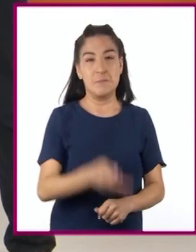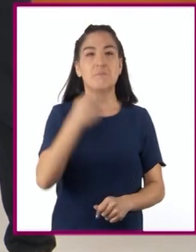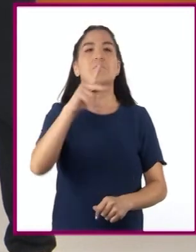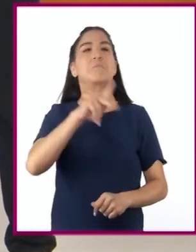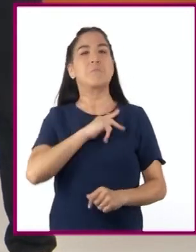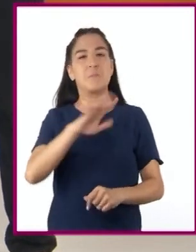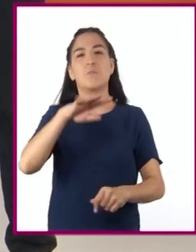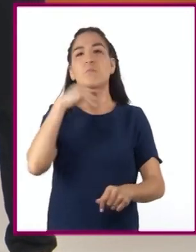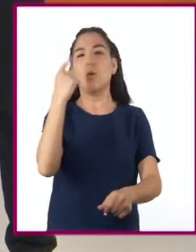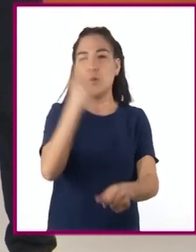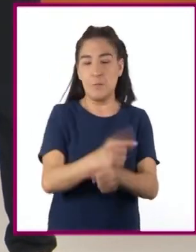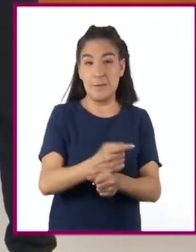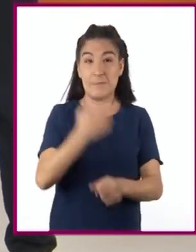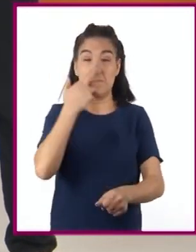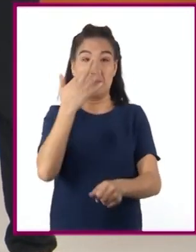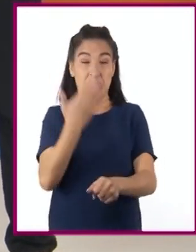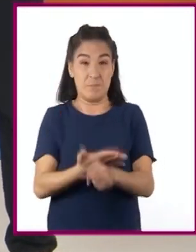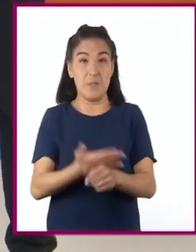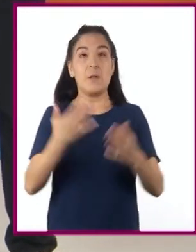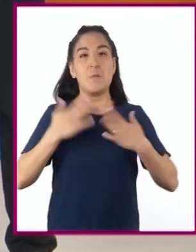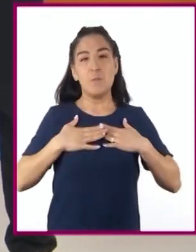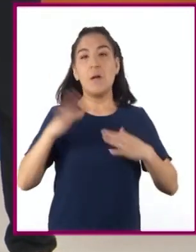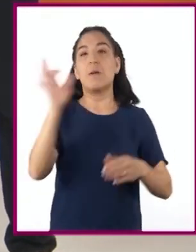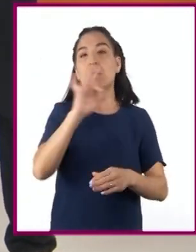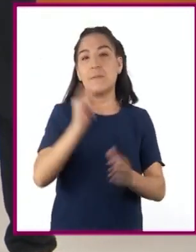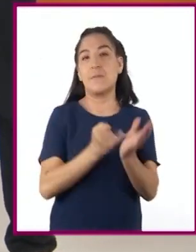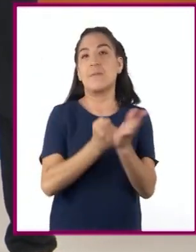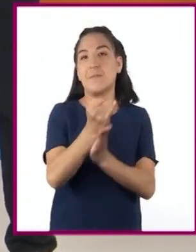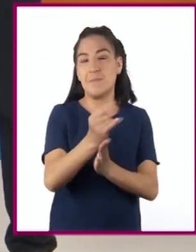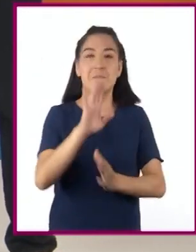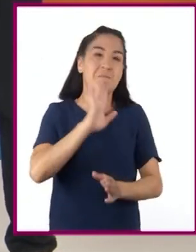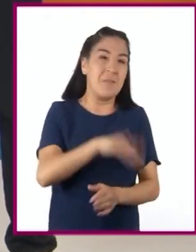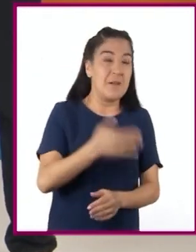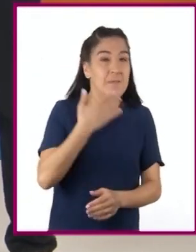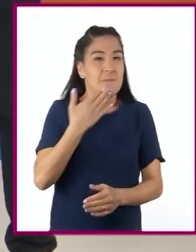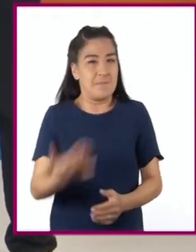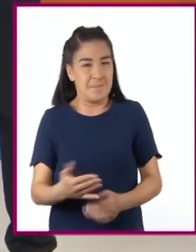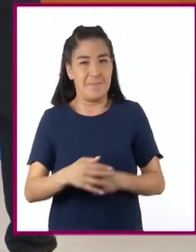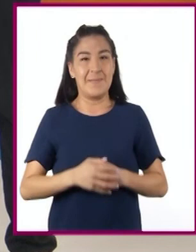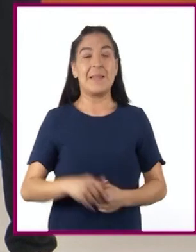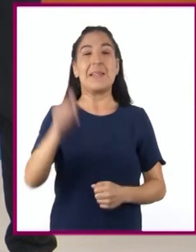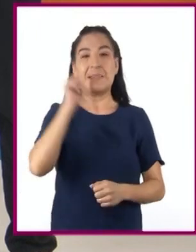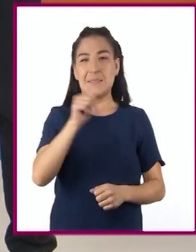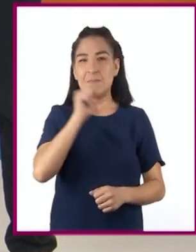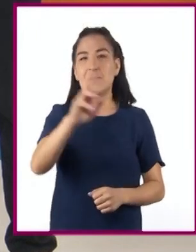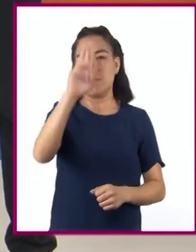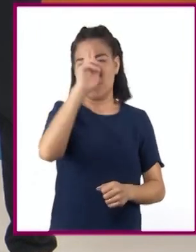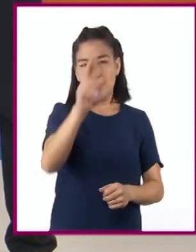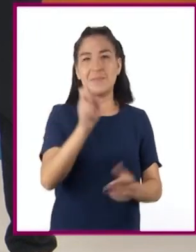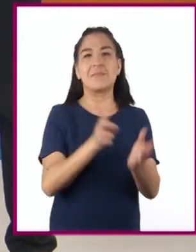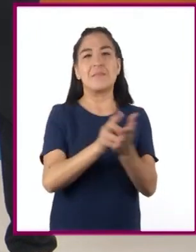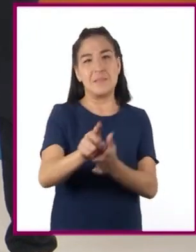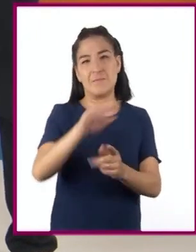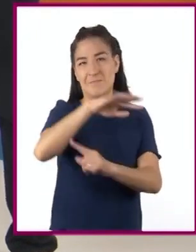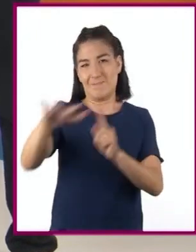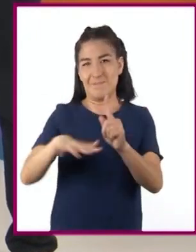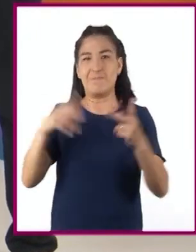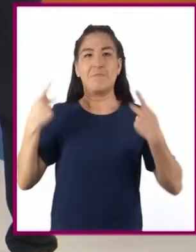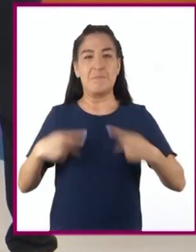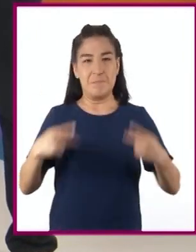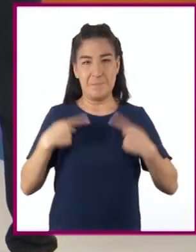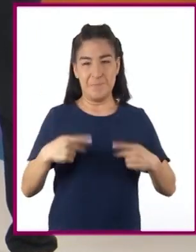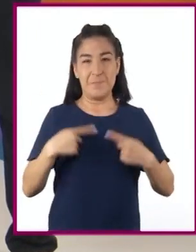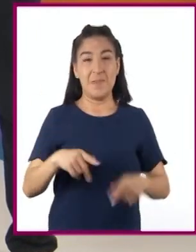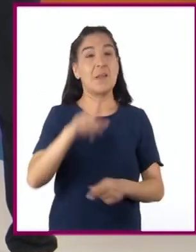voluntad, responsabilizarnos de nuestras decisiones y siempre respetando los derechos de los demás. No